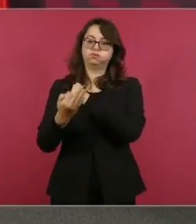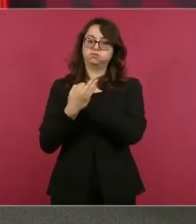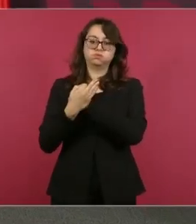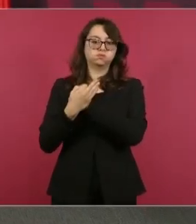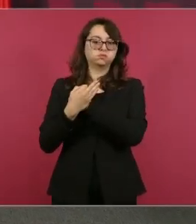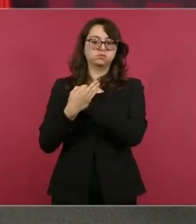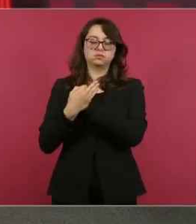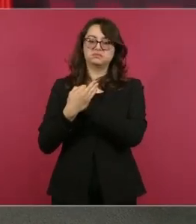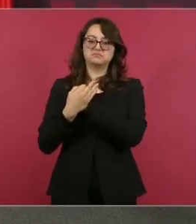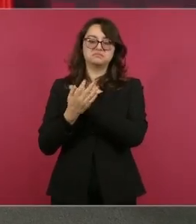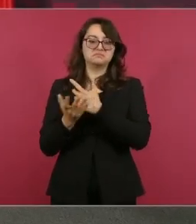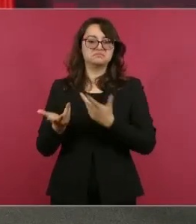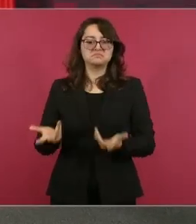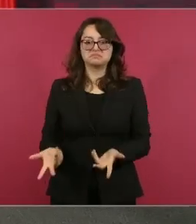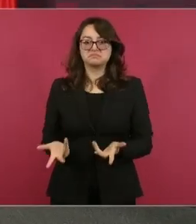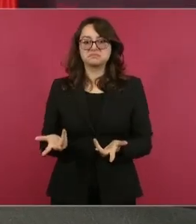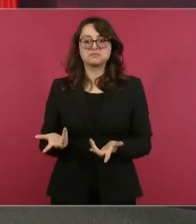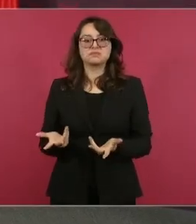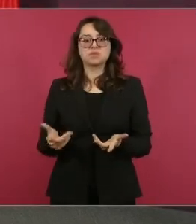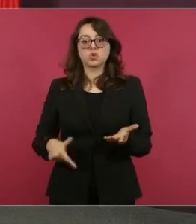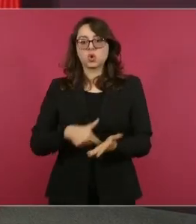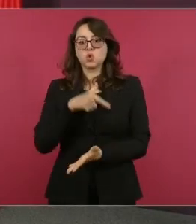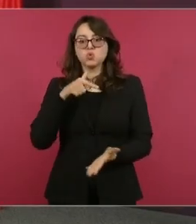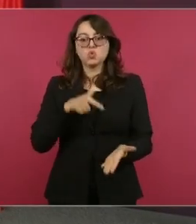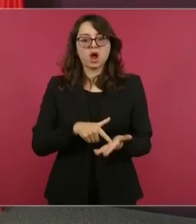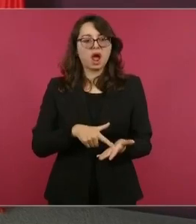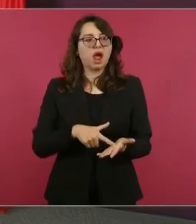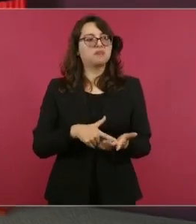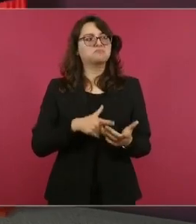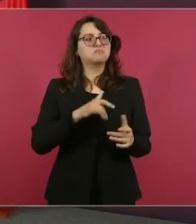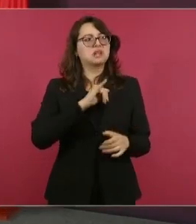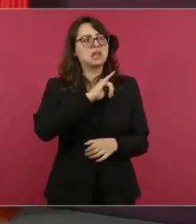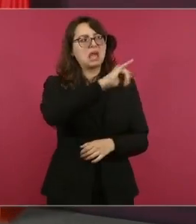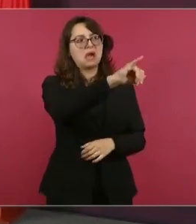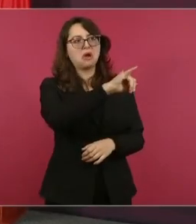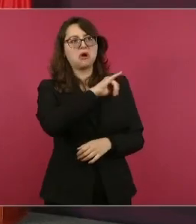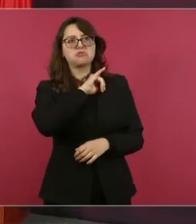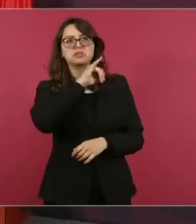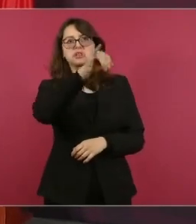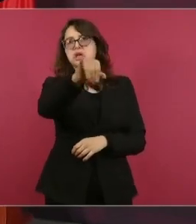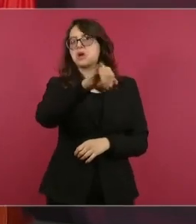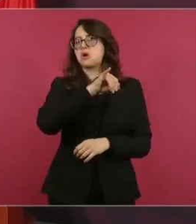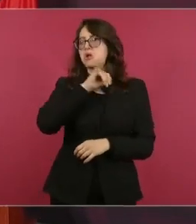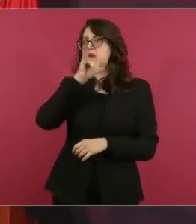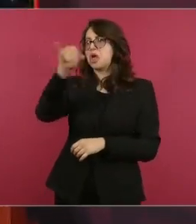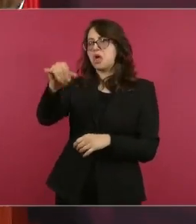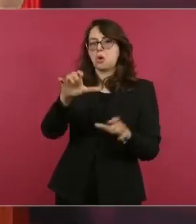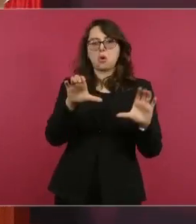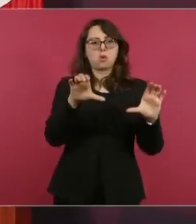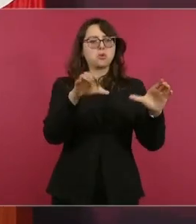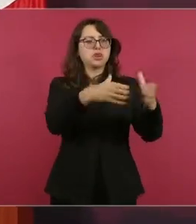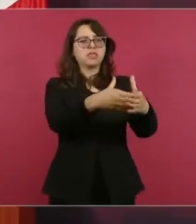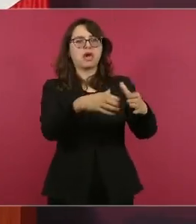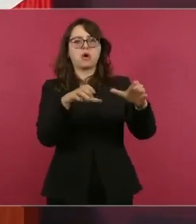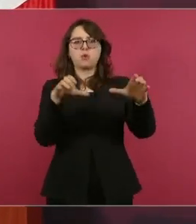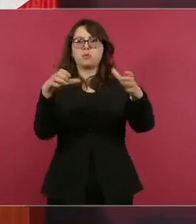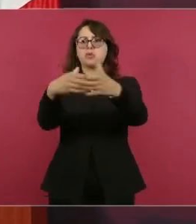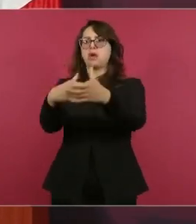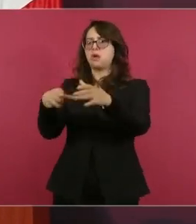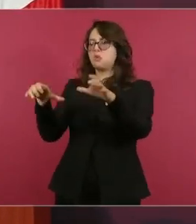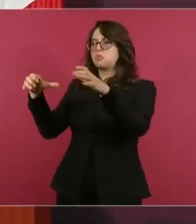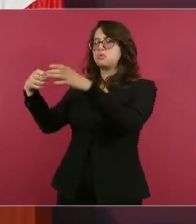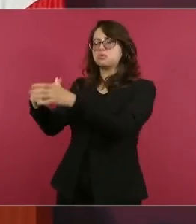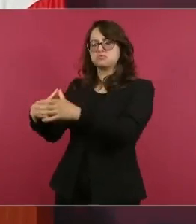los lugares, hasta en las comunidades más apartadas, se le tiene mucho